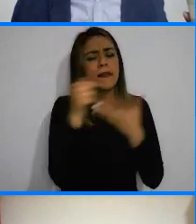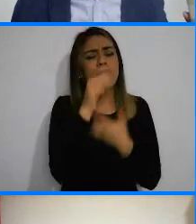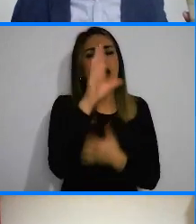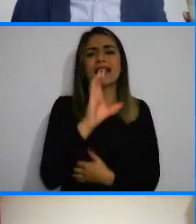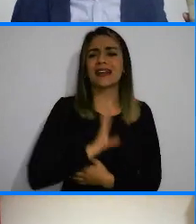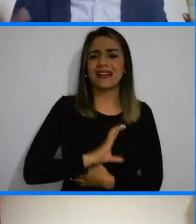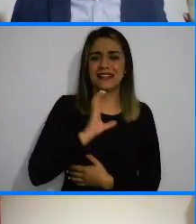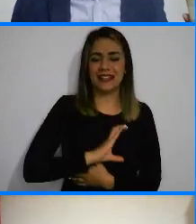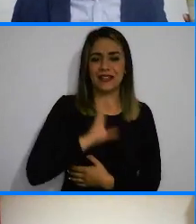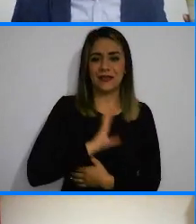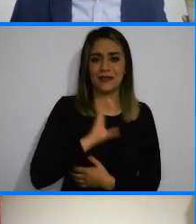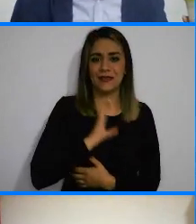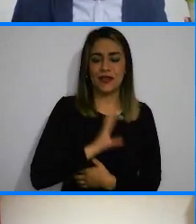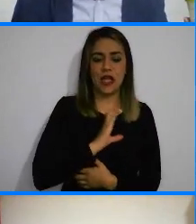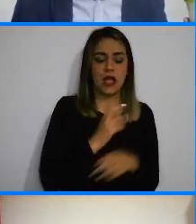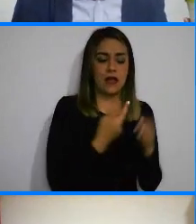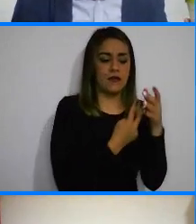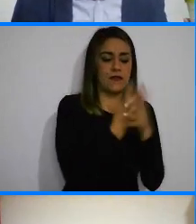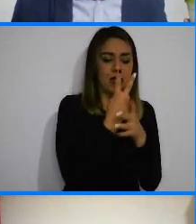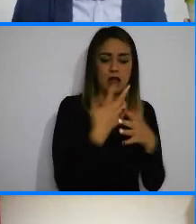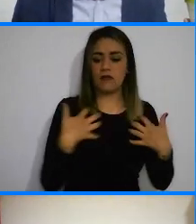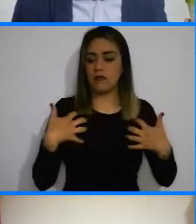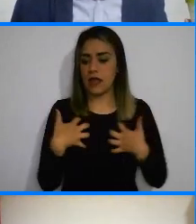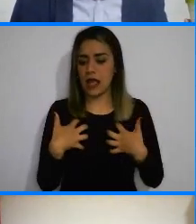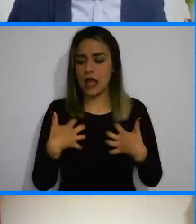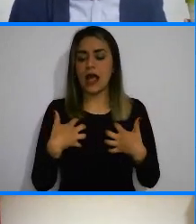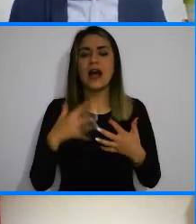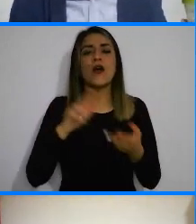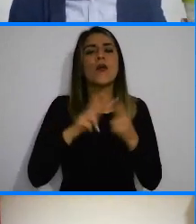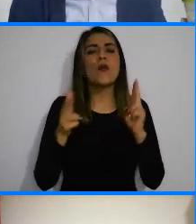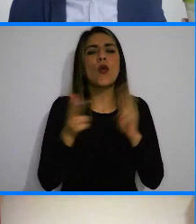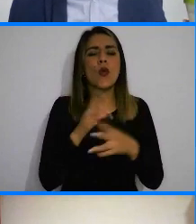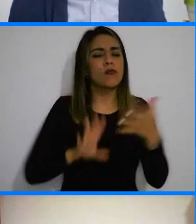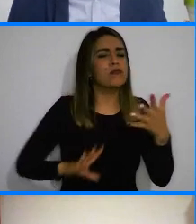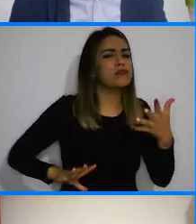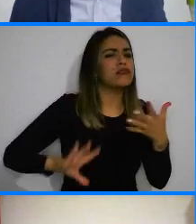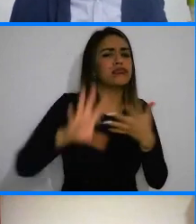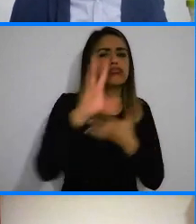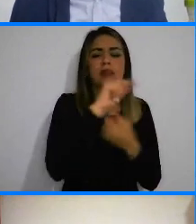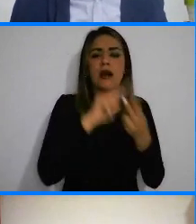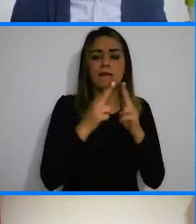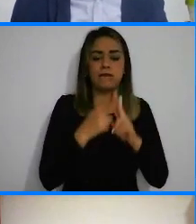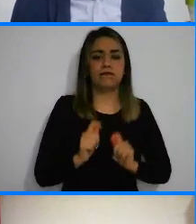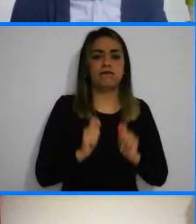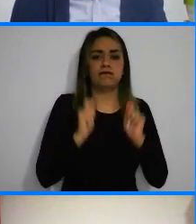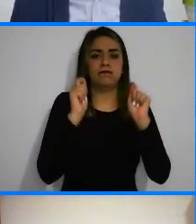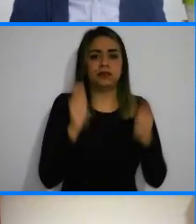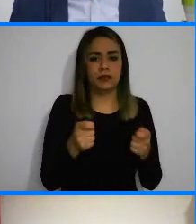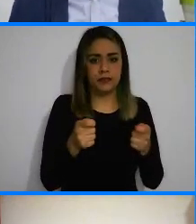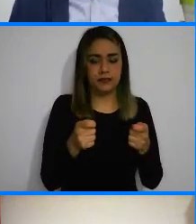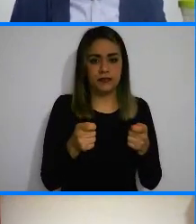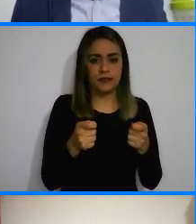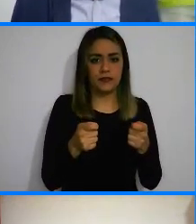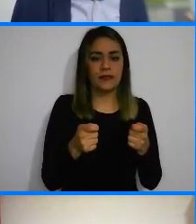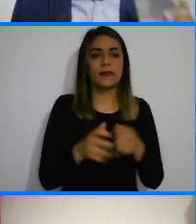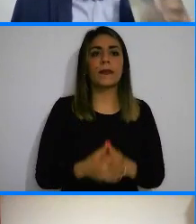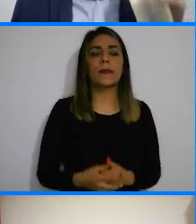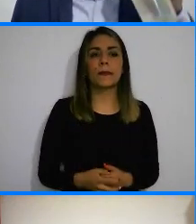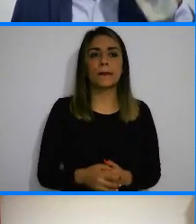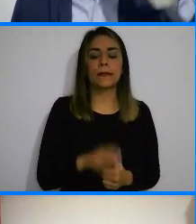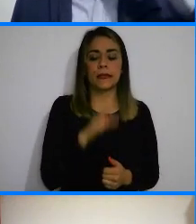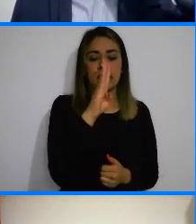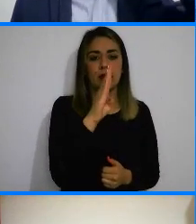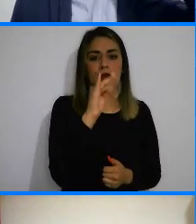o sea, cuando hablo de flora y fauna, estoy haciendo referencia a ese gran componente que se denomina componente biótico. Por